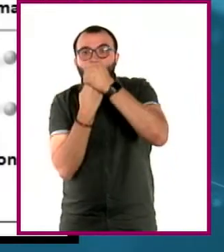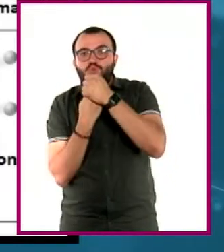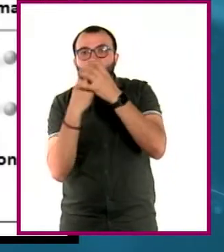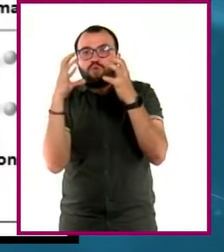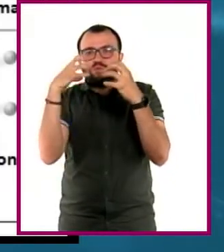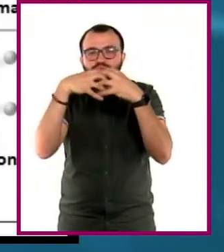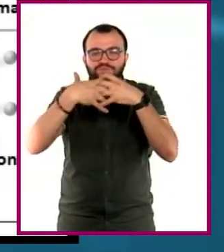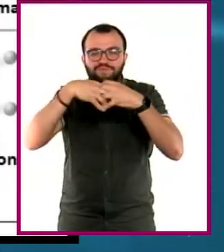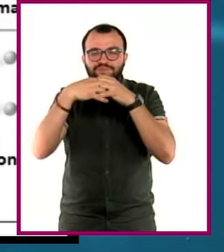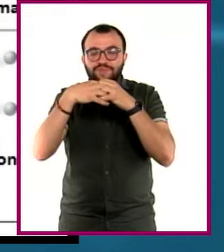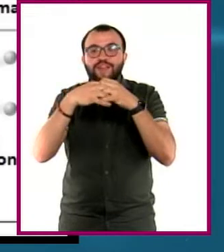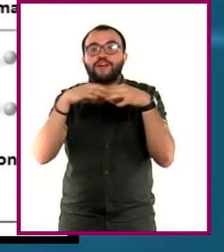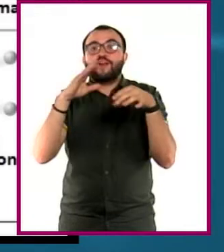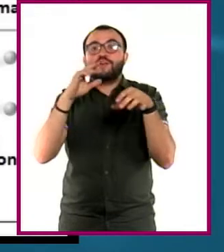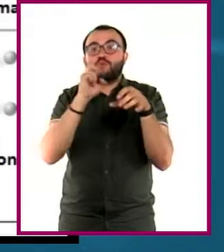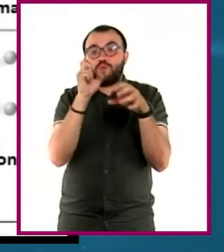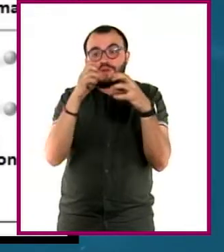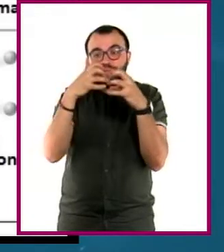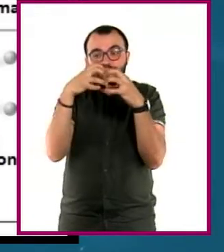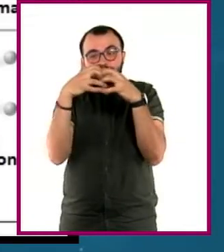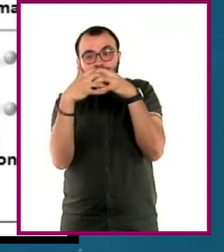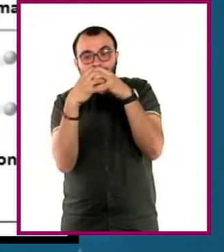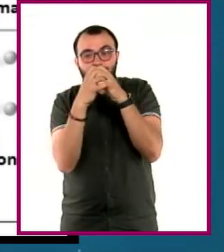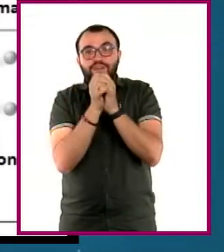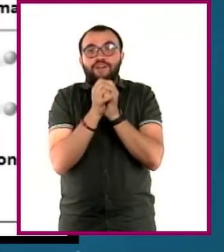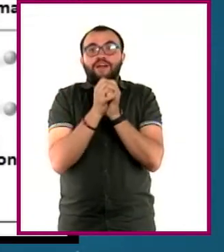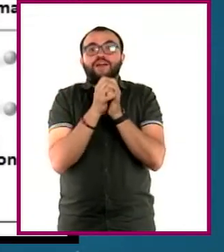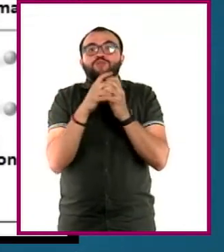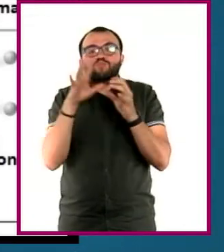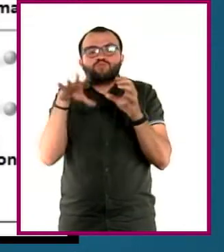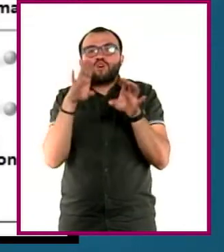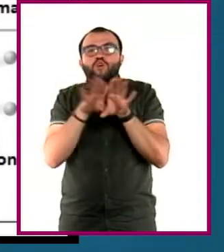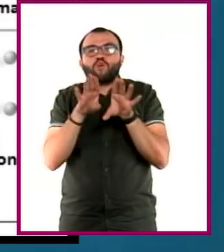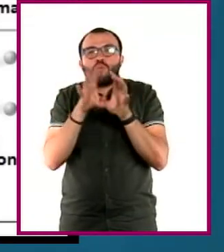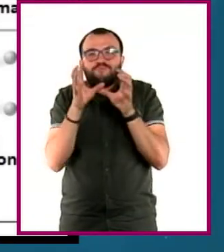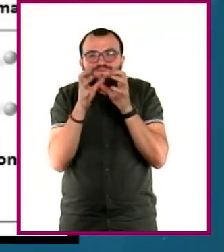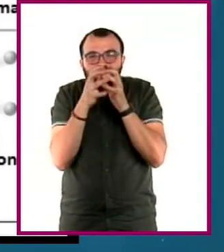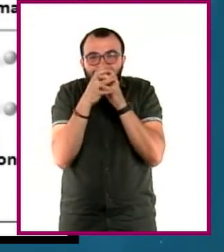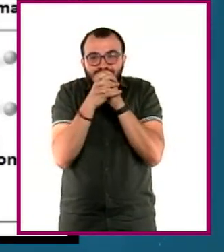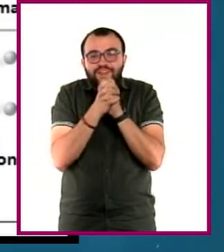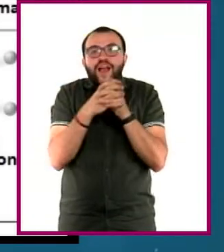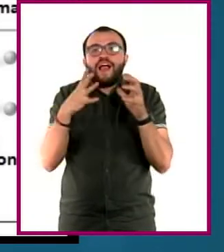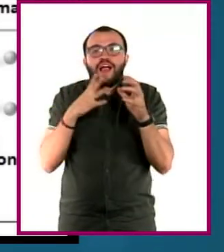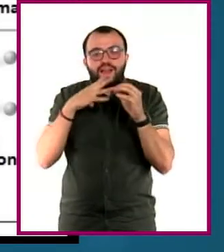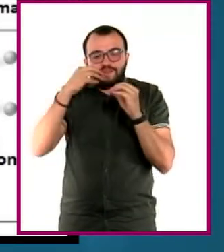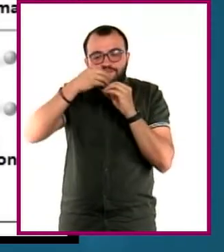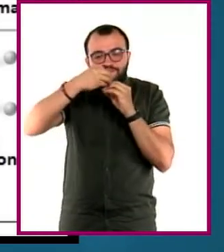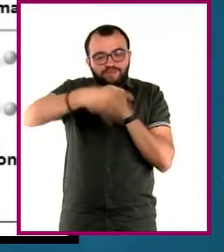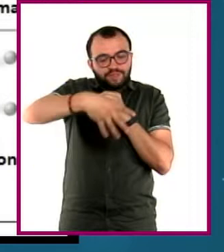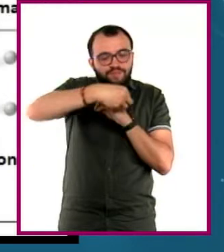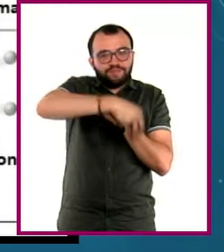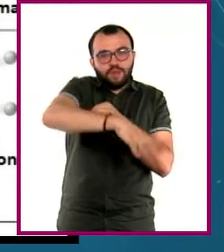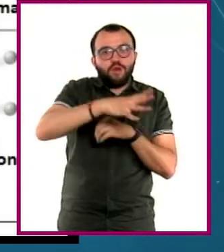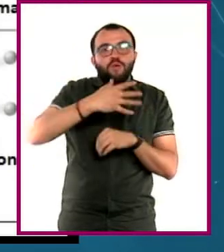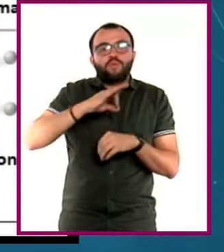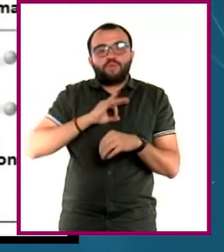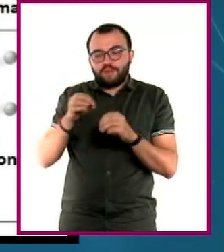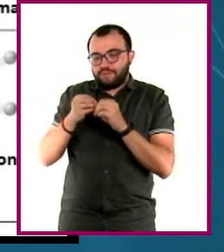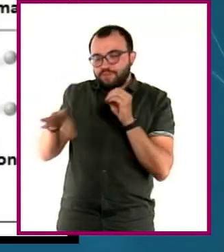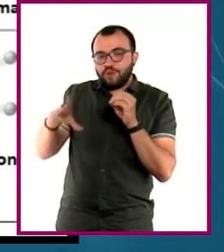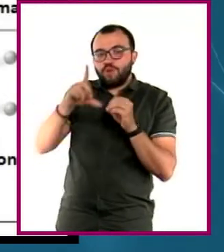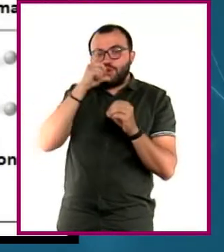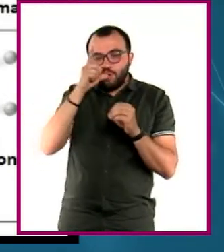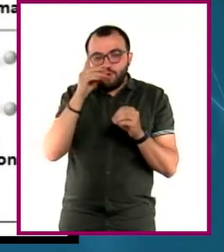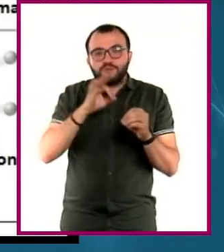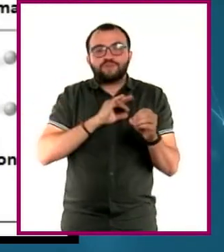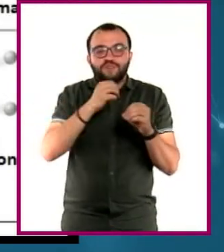involucrar pues un desprendimiento de partículas, como en este caso. También se puede desprender luz, pero en los casos más extremos